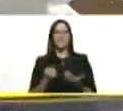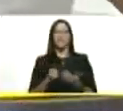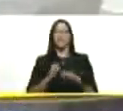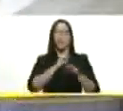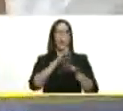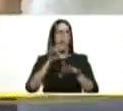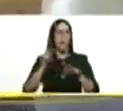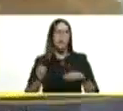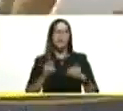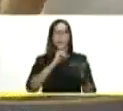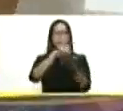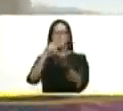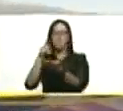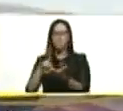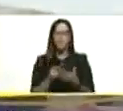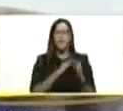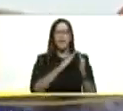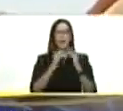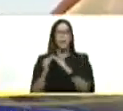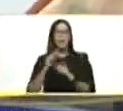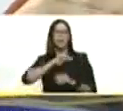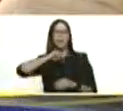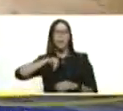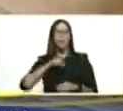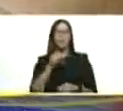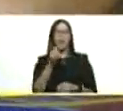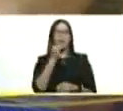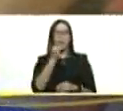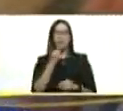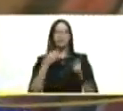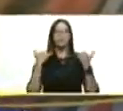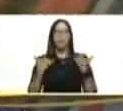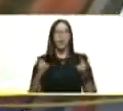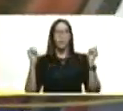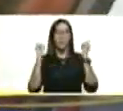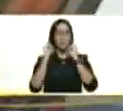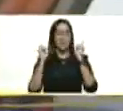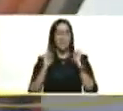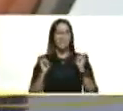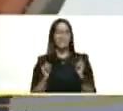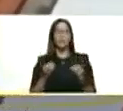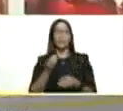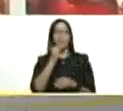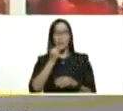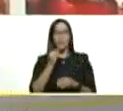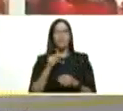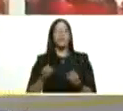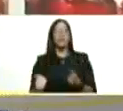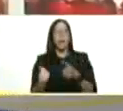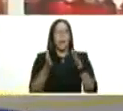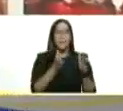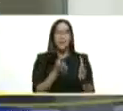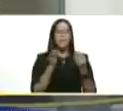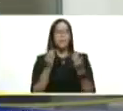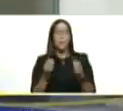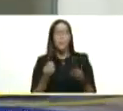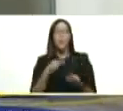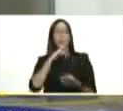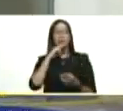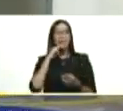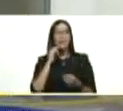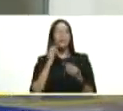repartimos a las comunidades nuestro alimento. Y ahora pues felices con este alimento que aparte de ser muy rico,